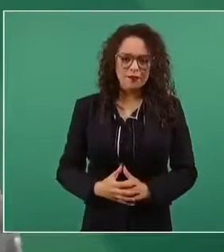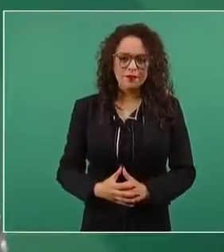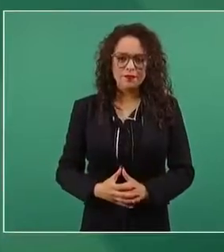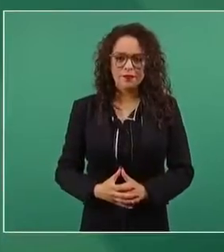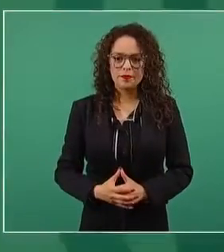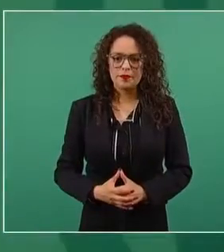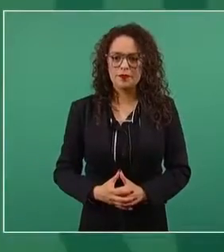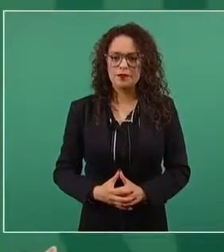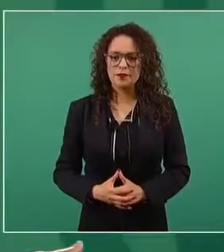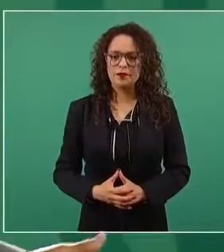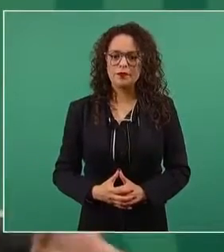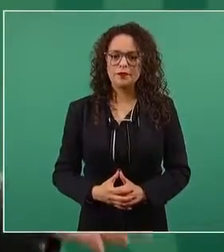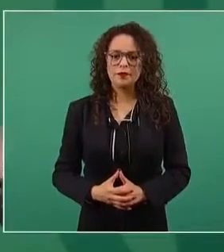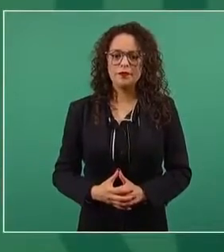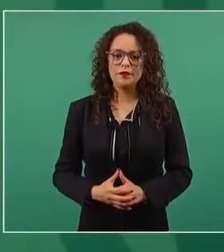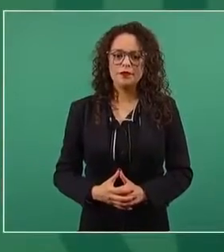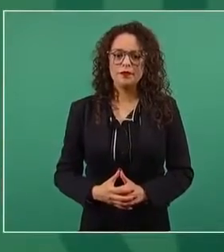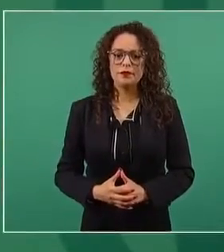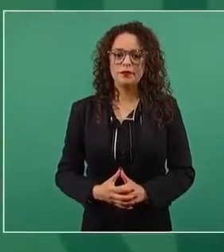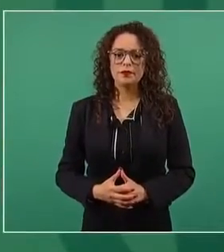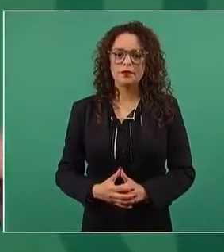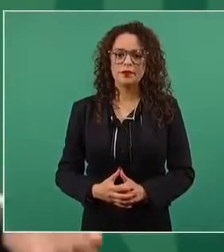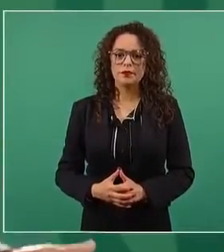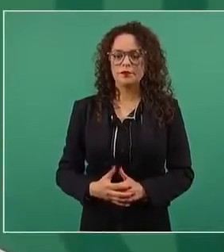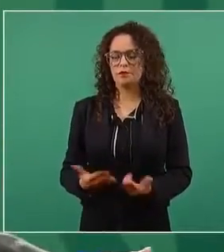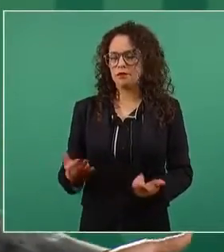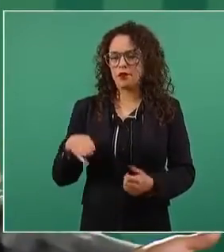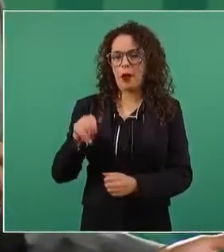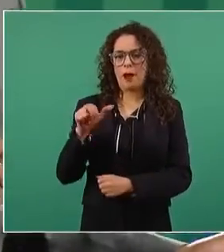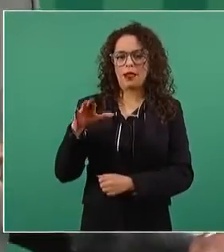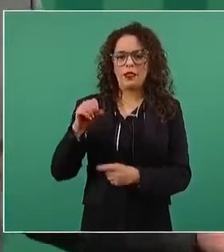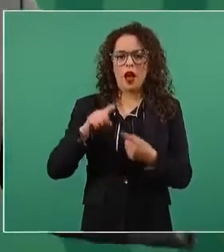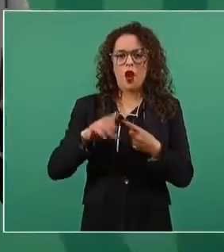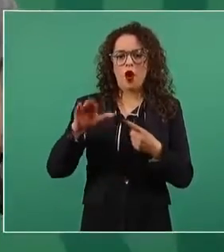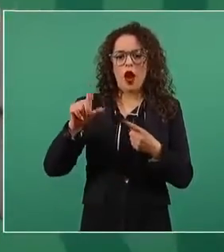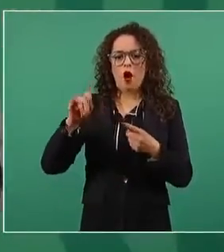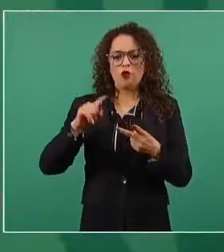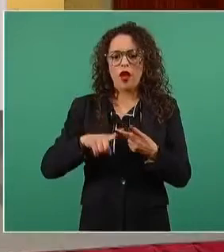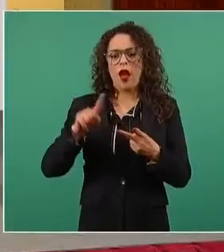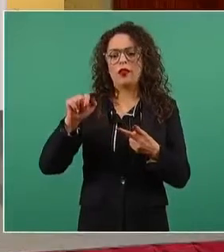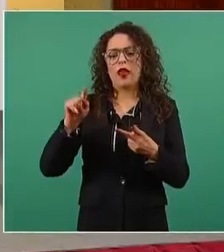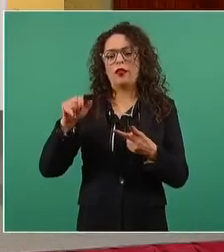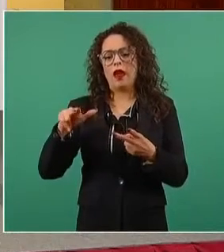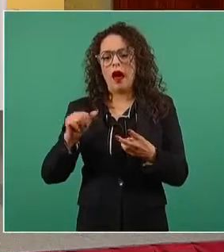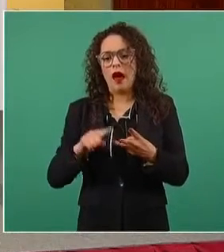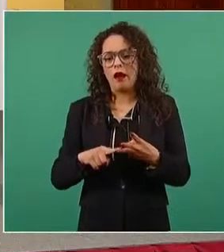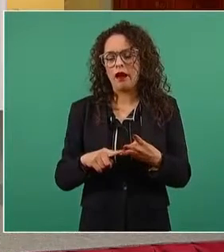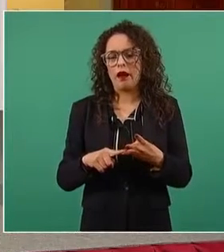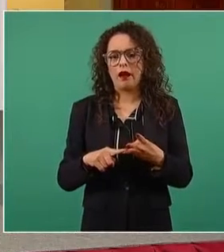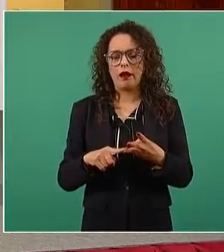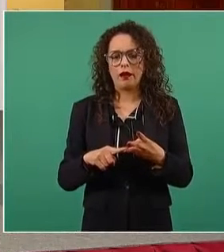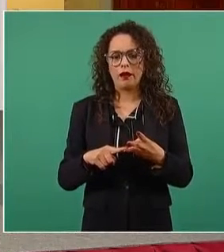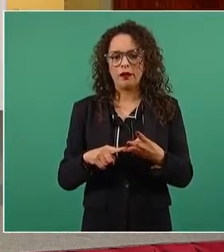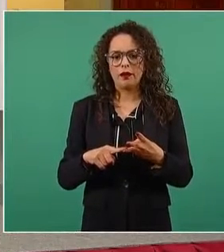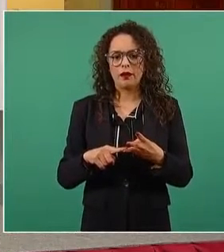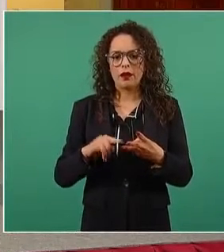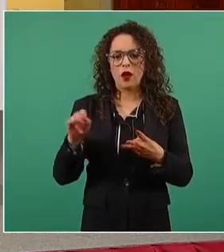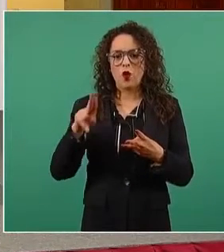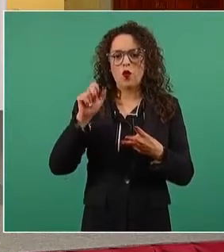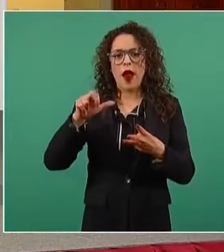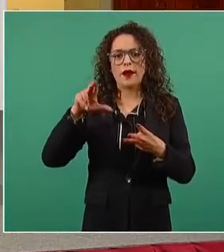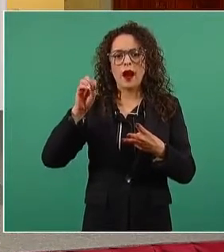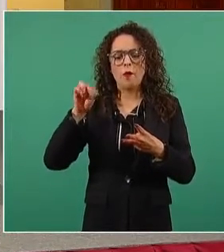quisieran que se pelearan Marcelo, Claudia, Tatiana, Juan Ramón